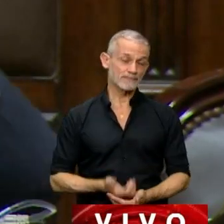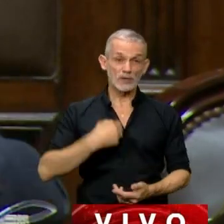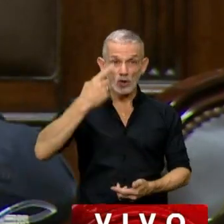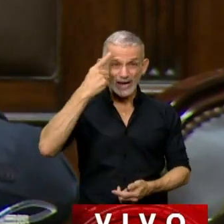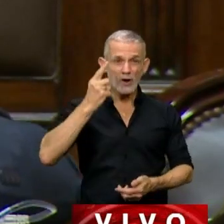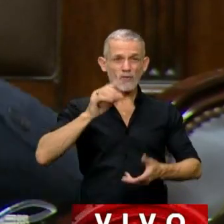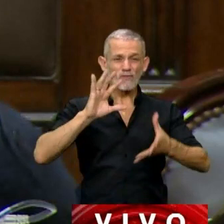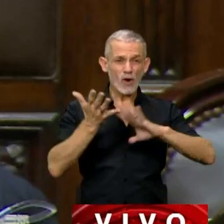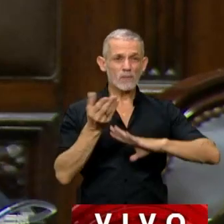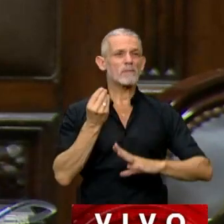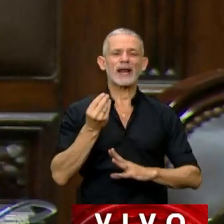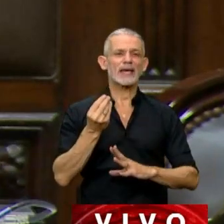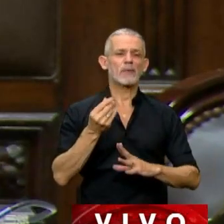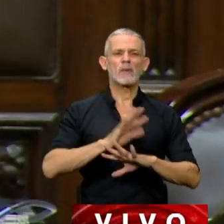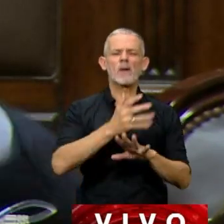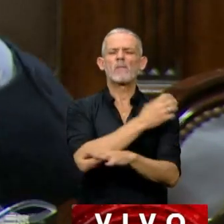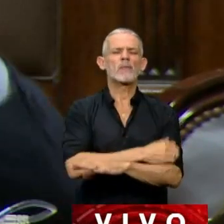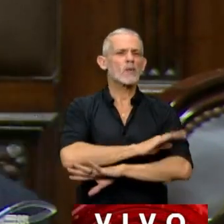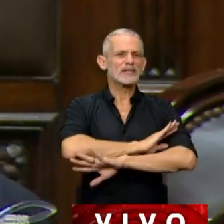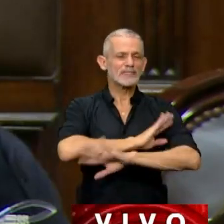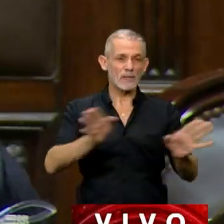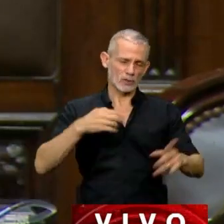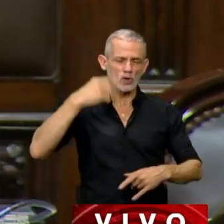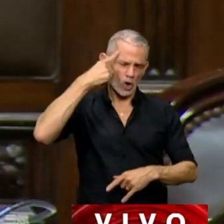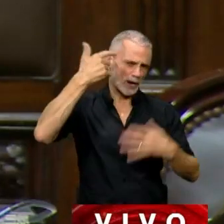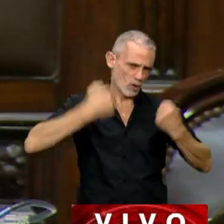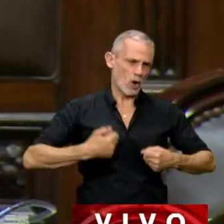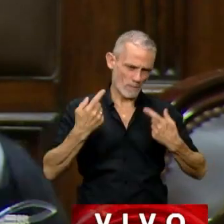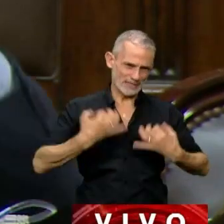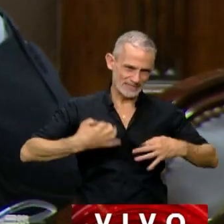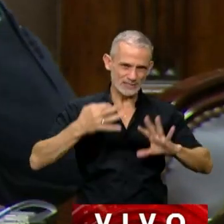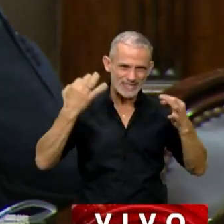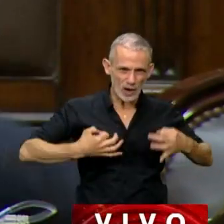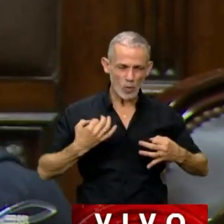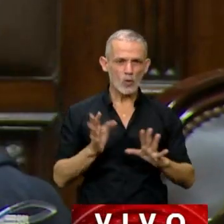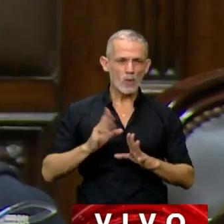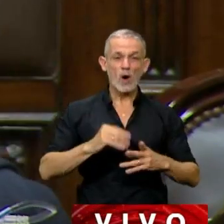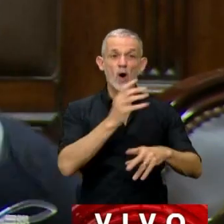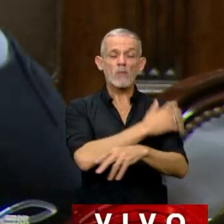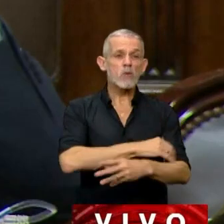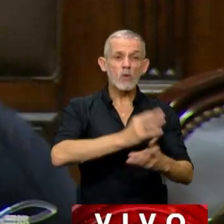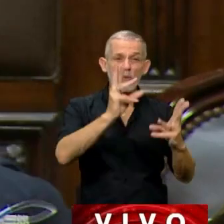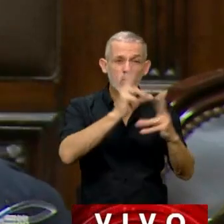Creo que el camino para terminar con la pobreza, no creo, estoy convencido, el camino para terminar con la